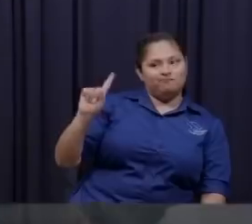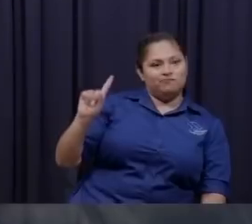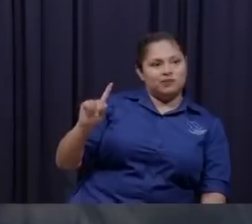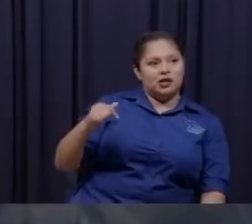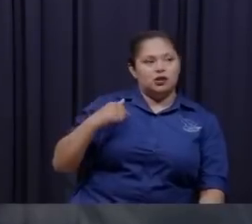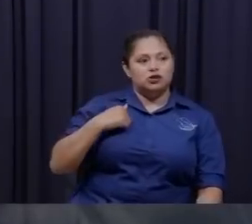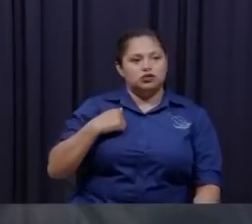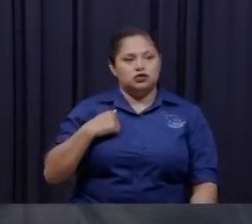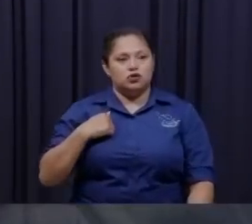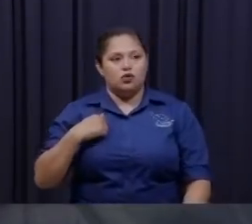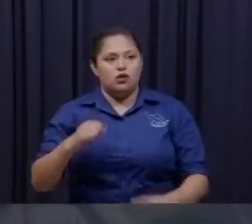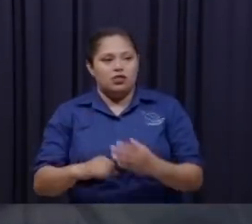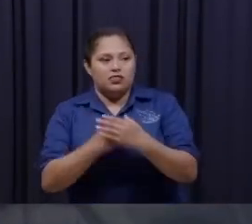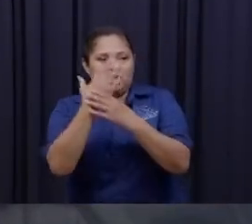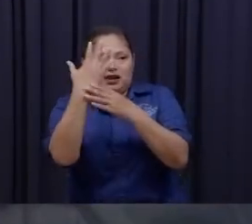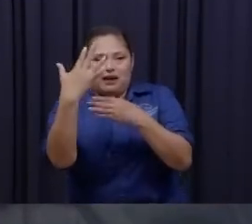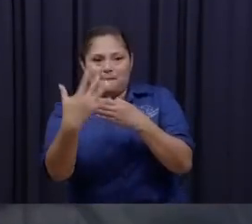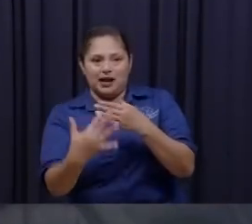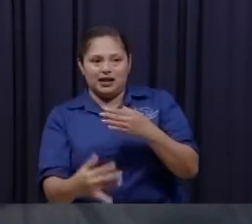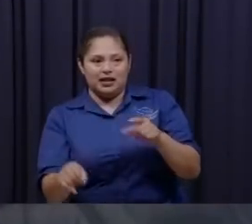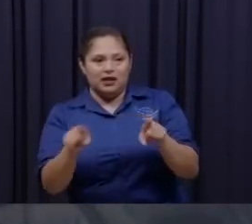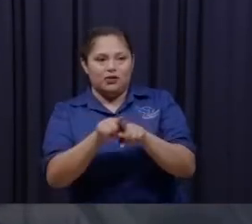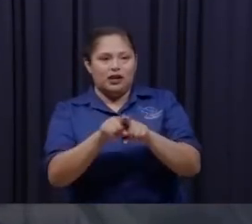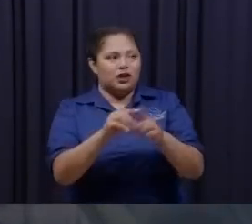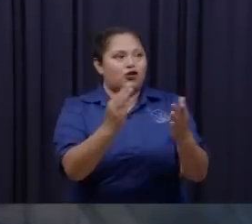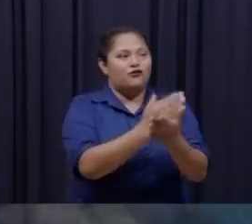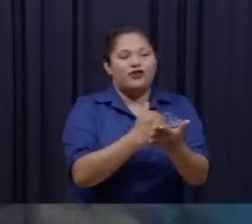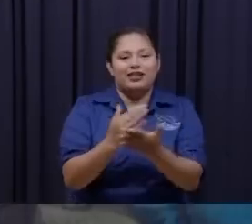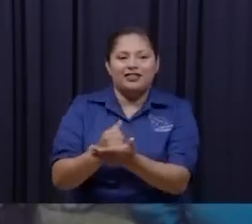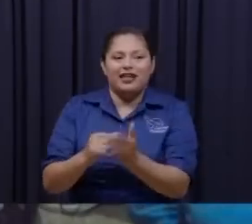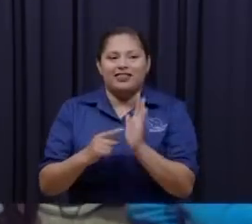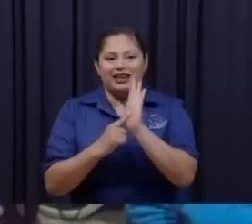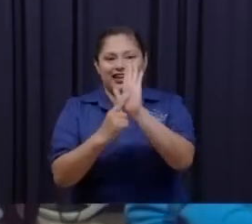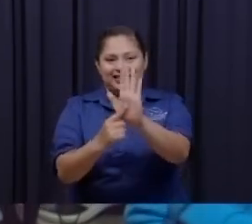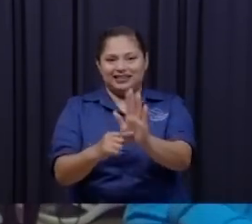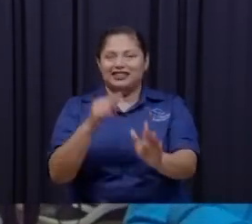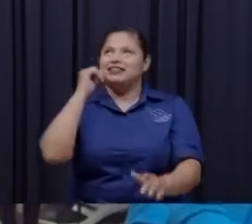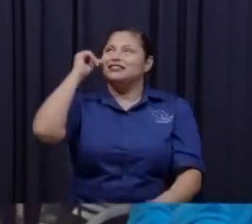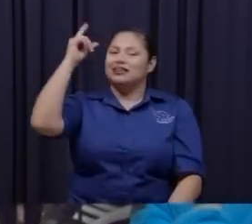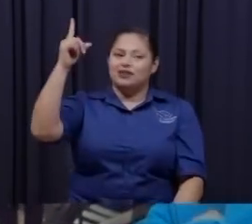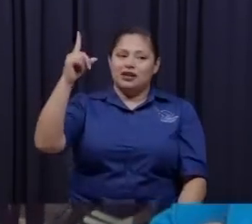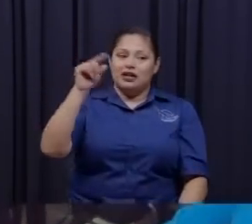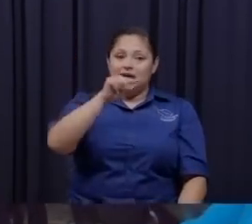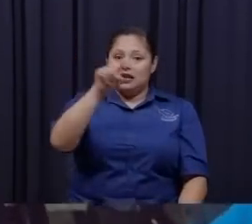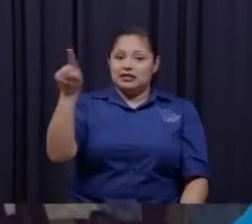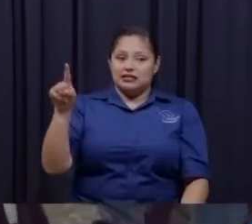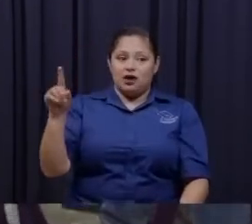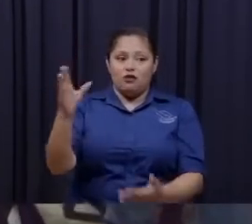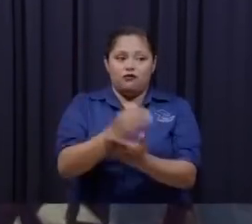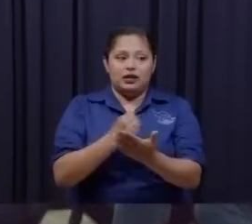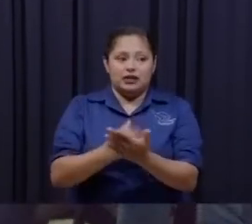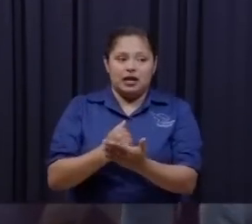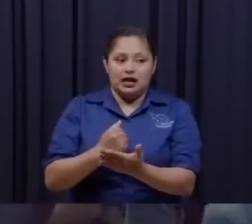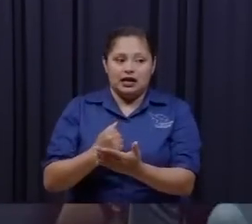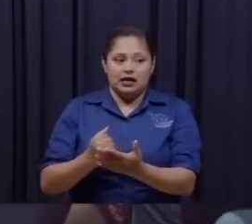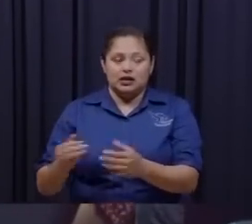La voy a derramar como una ofrenda delante del Señor. Esa ofrenda, la bendición le cayó a esos